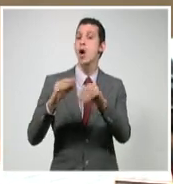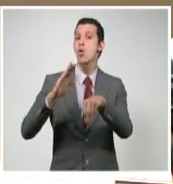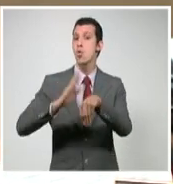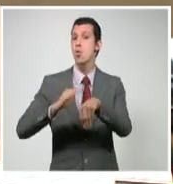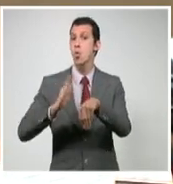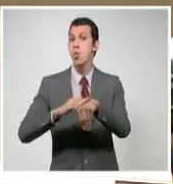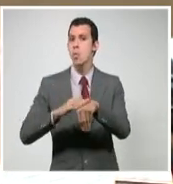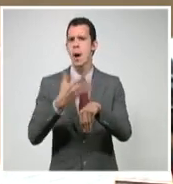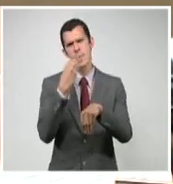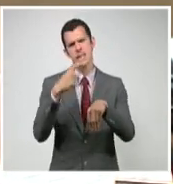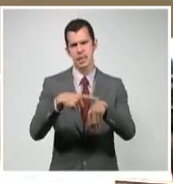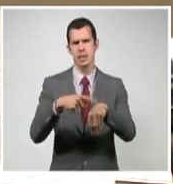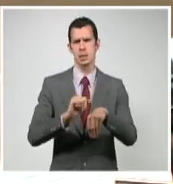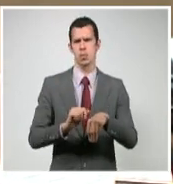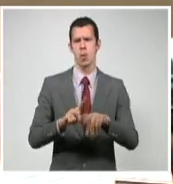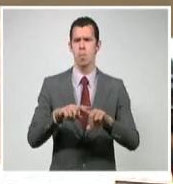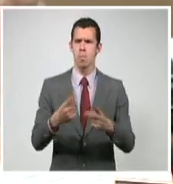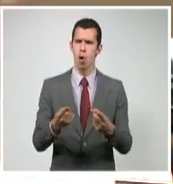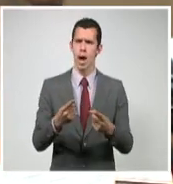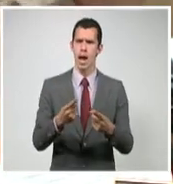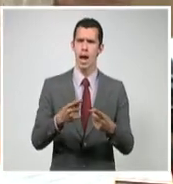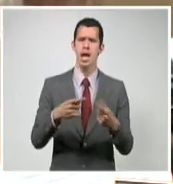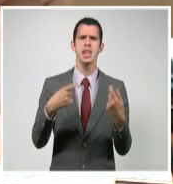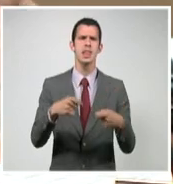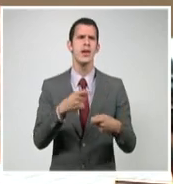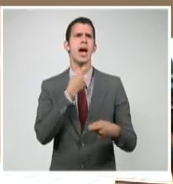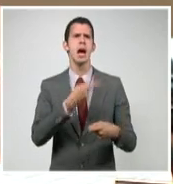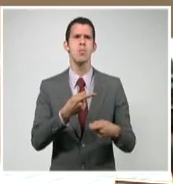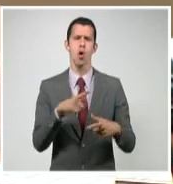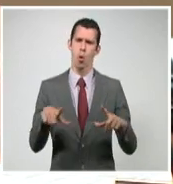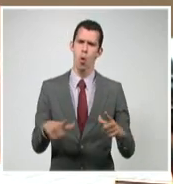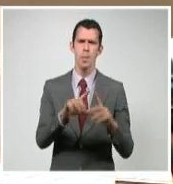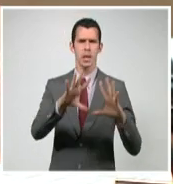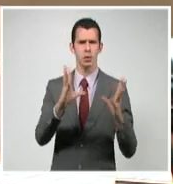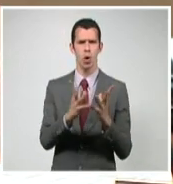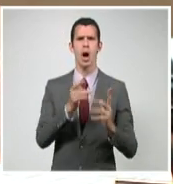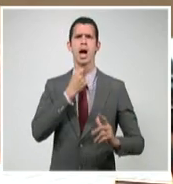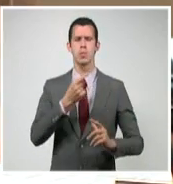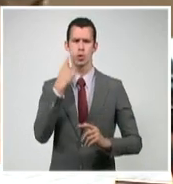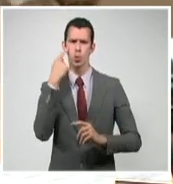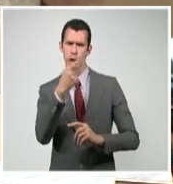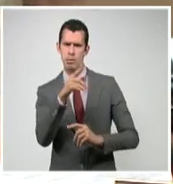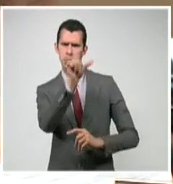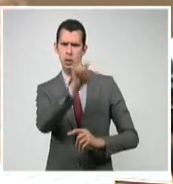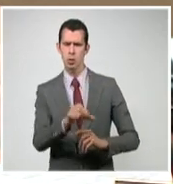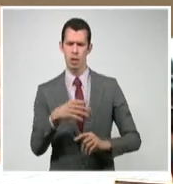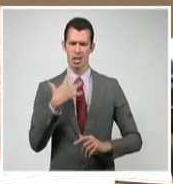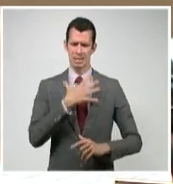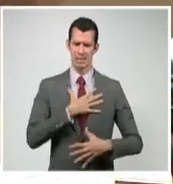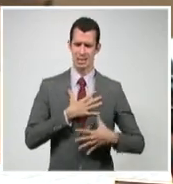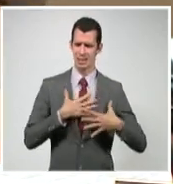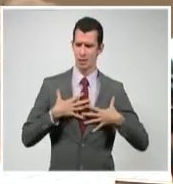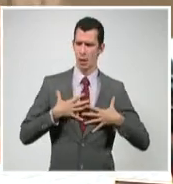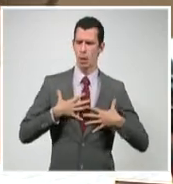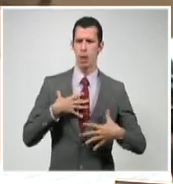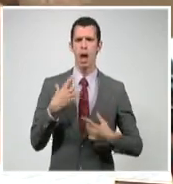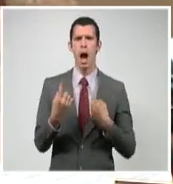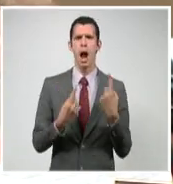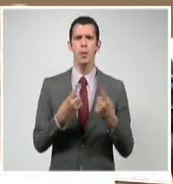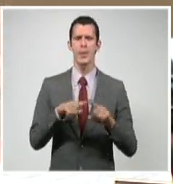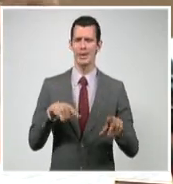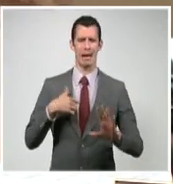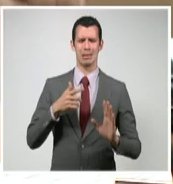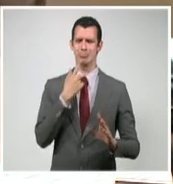al hospital aunque digo porque puede ser que ha tenido síntomas y no haya acudido al médico pero el